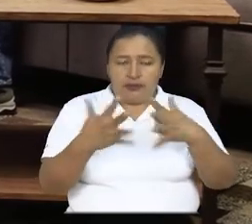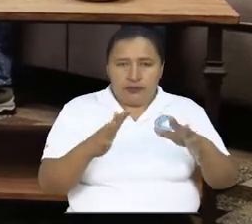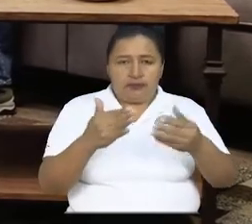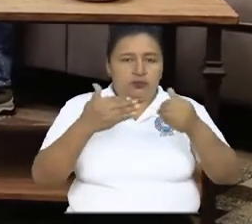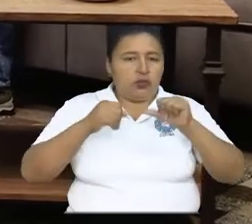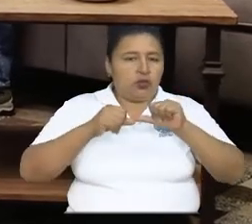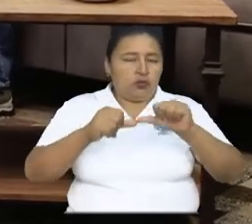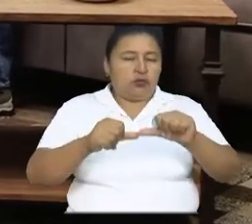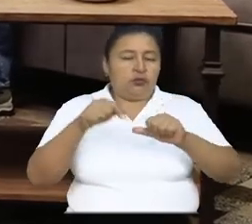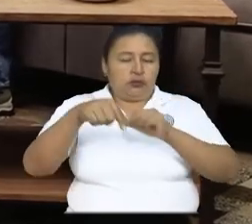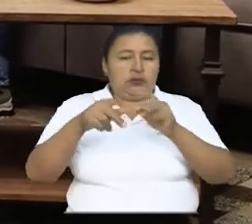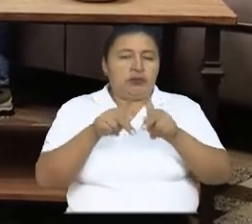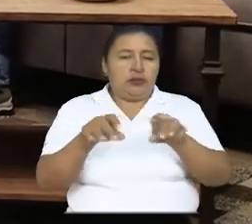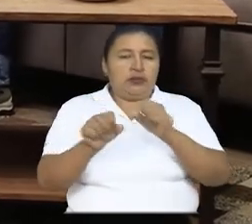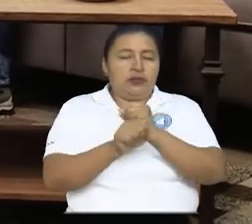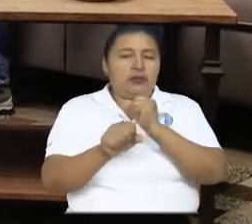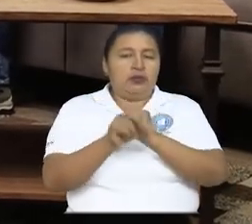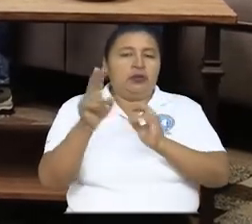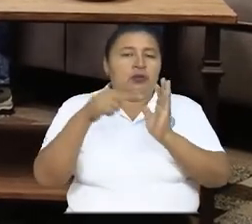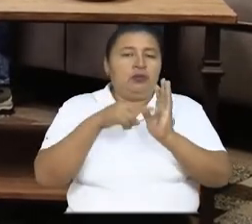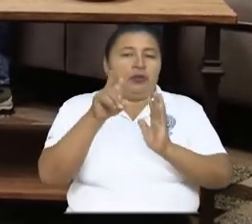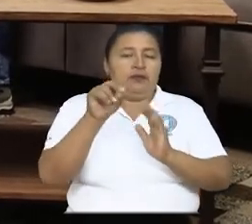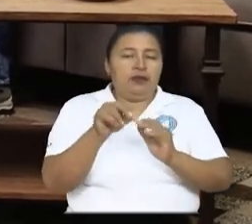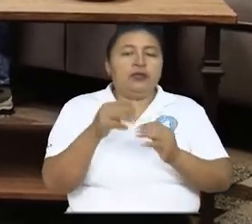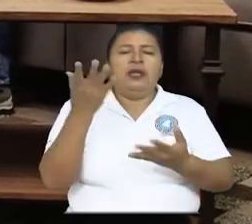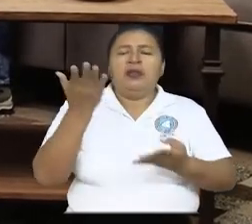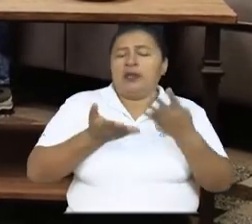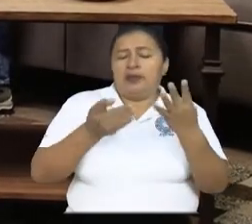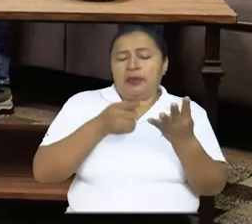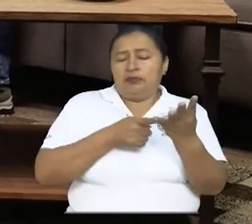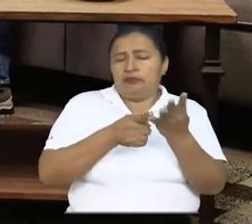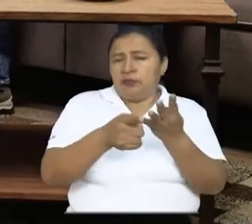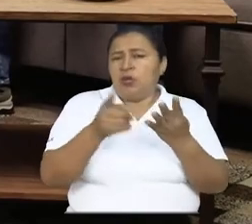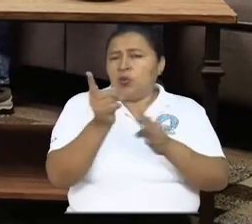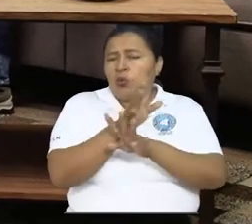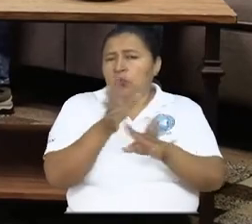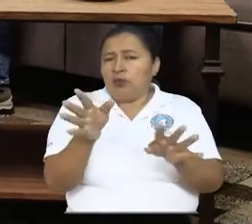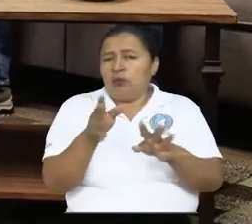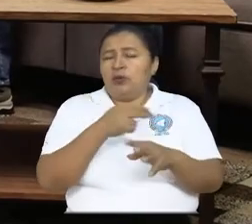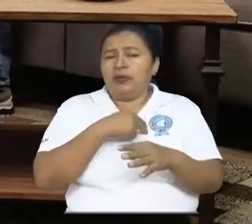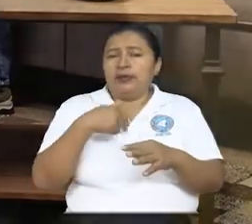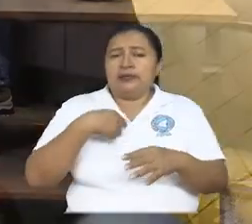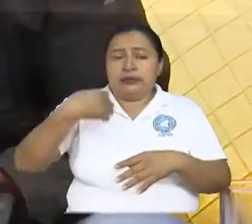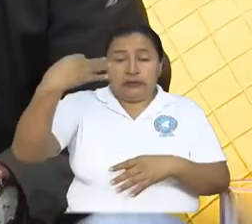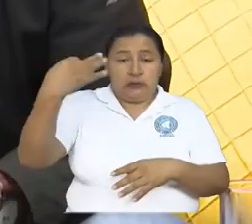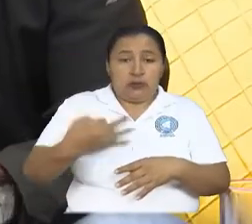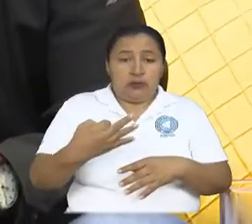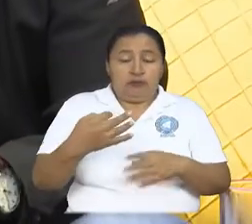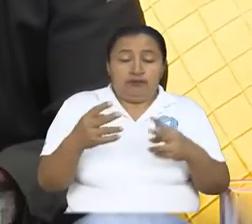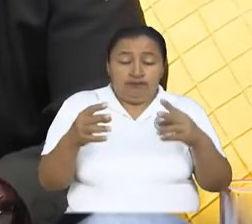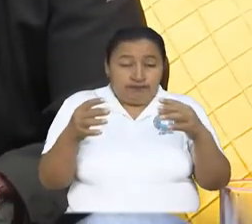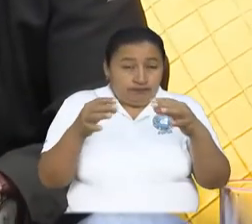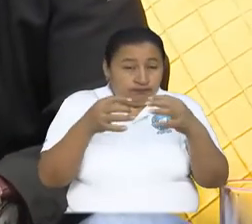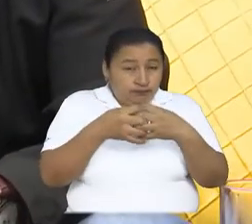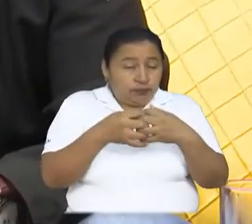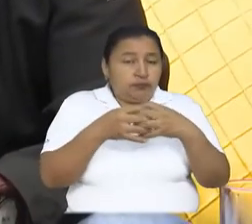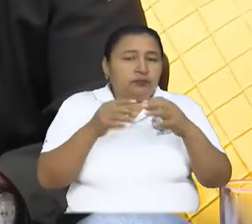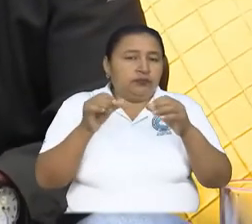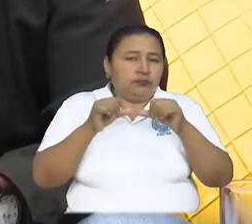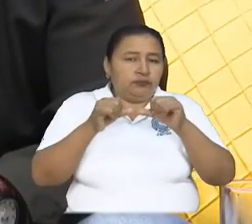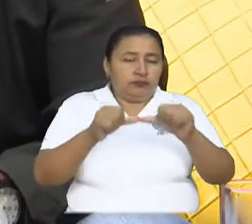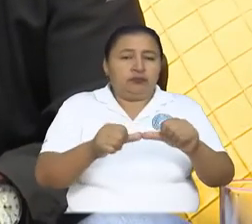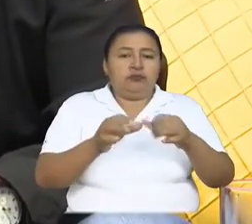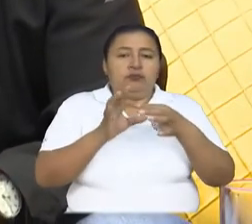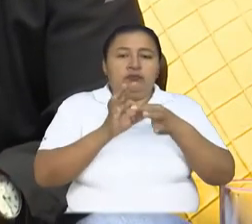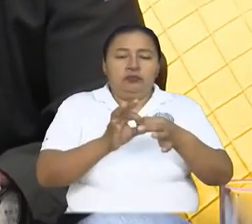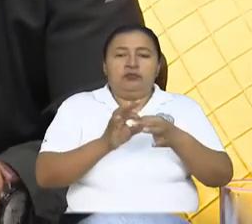trabajo para el 2020 si quizás el último eje es precisamente asegurar la vinculación permanente del